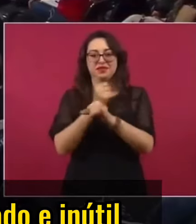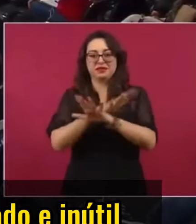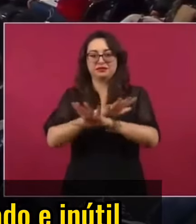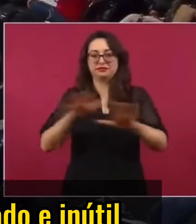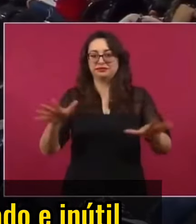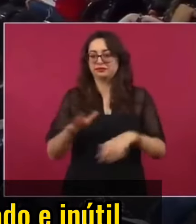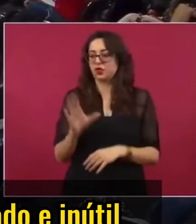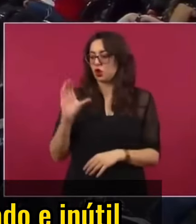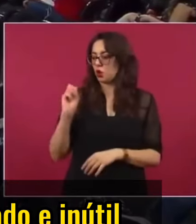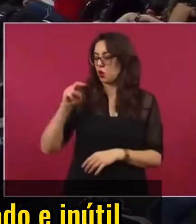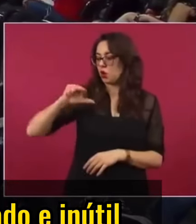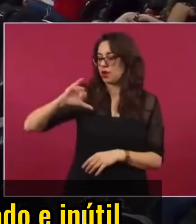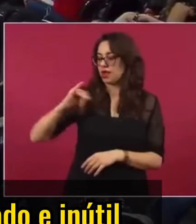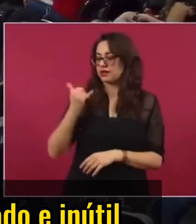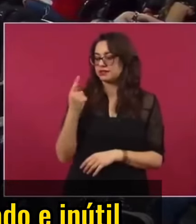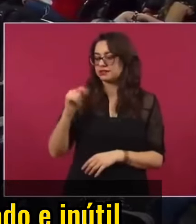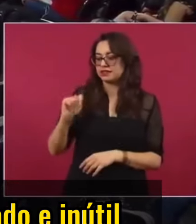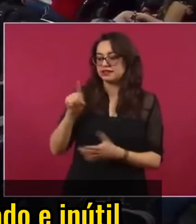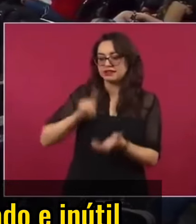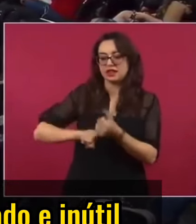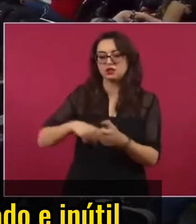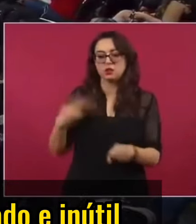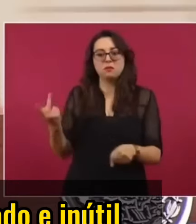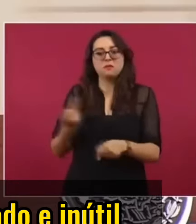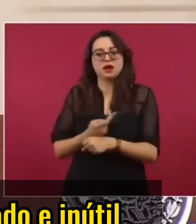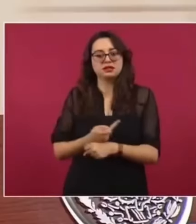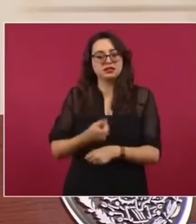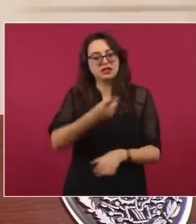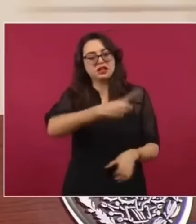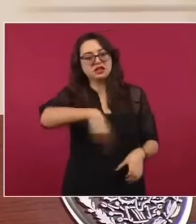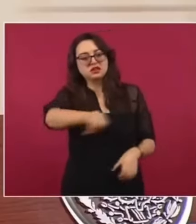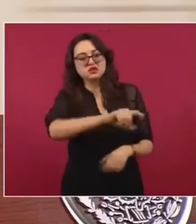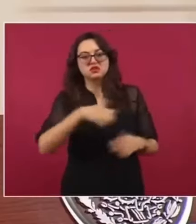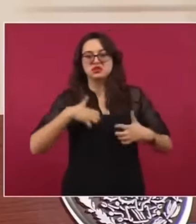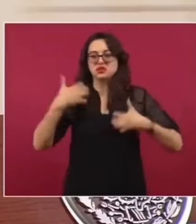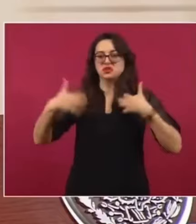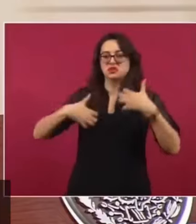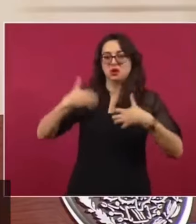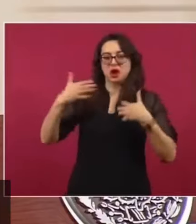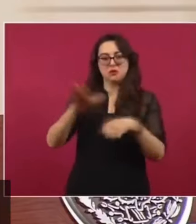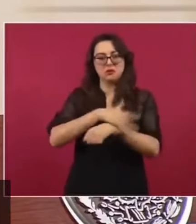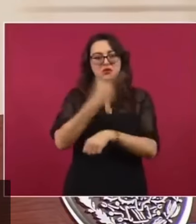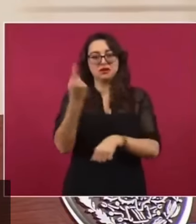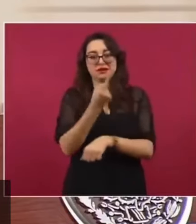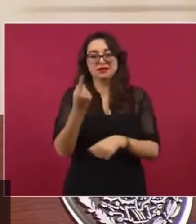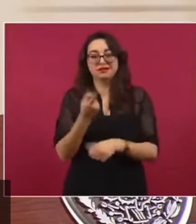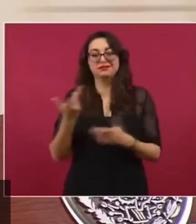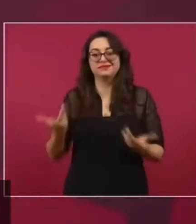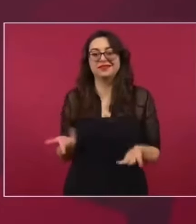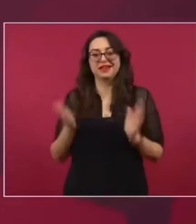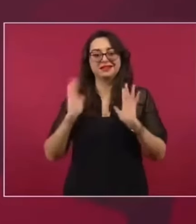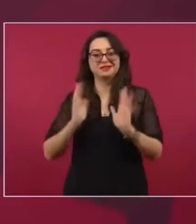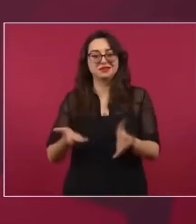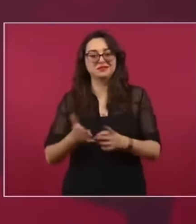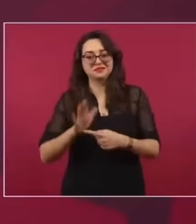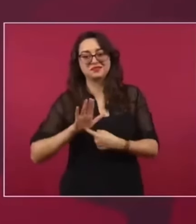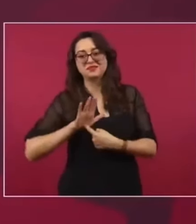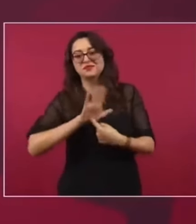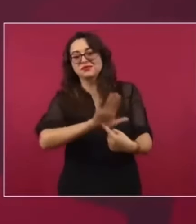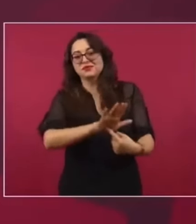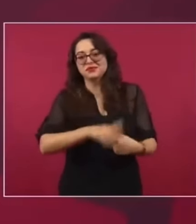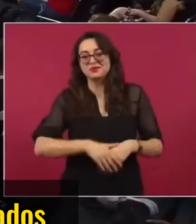De verdad que hay que ser farsante, despiadado e inútil. ¿Que de quién hablo? Pues evidentemente de Obrador y su